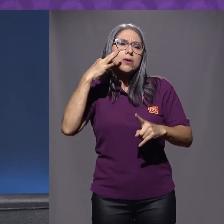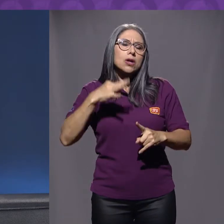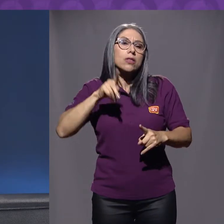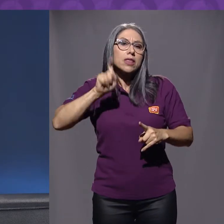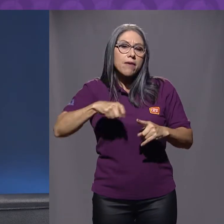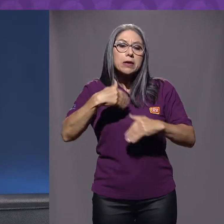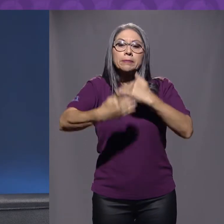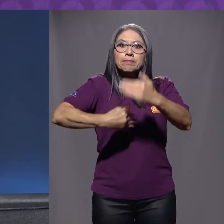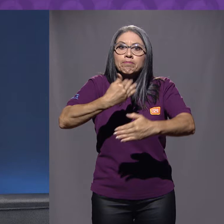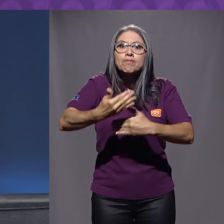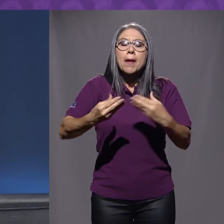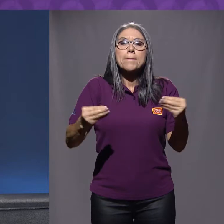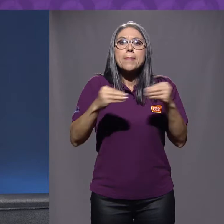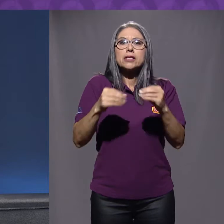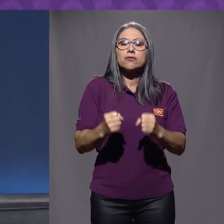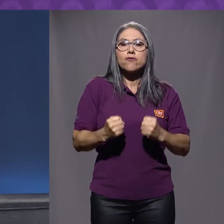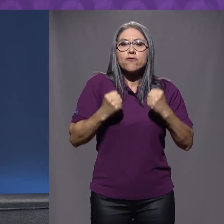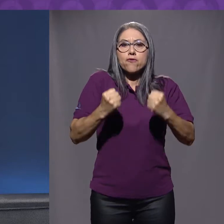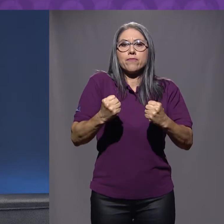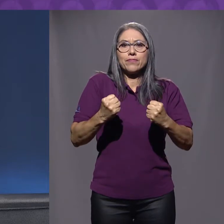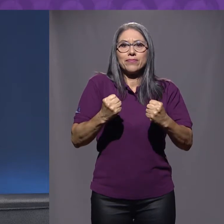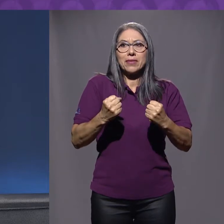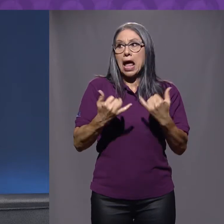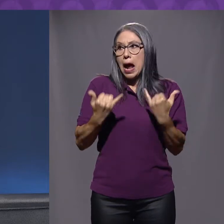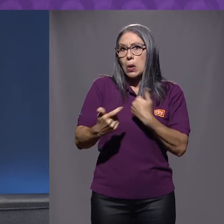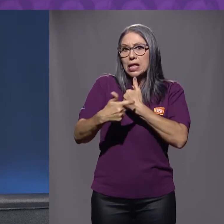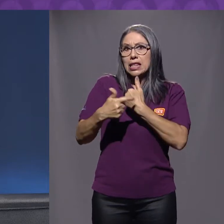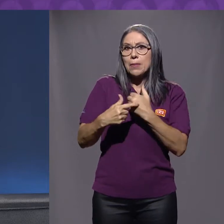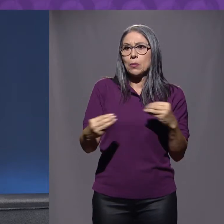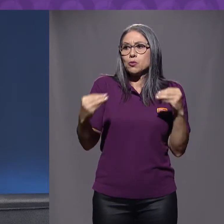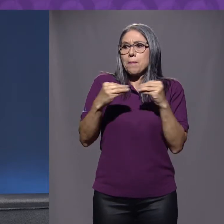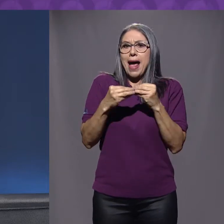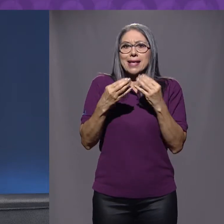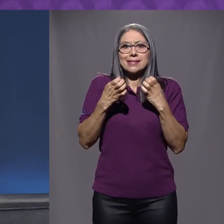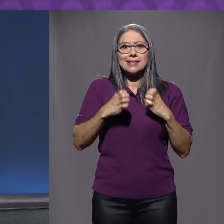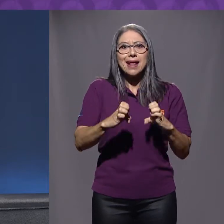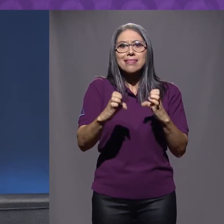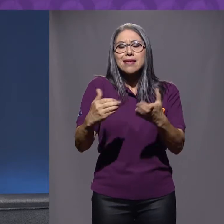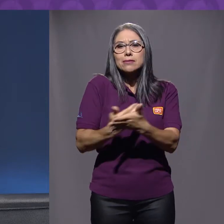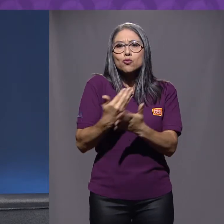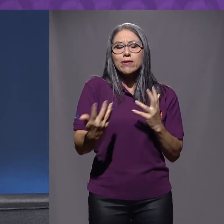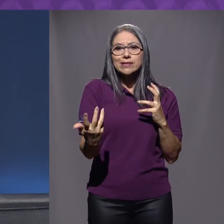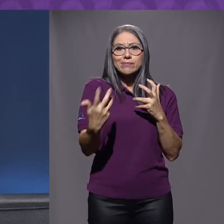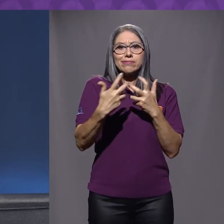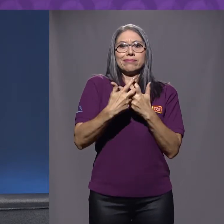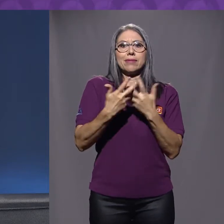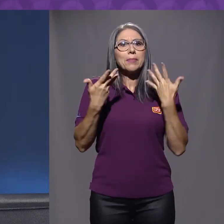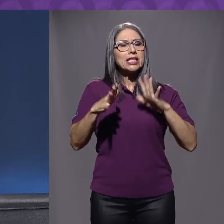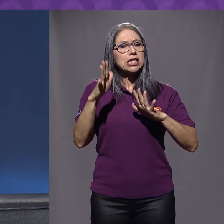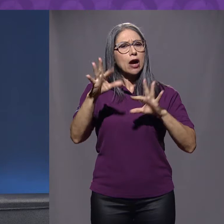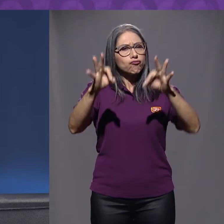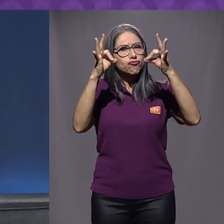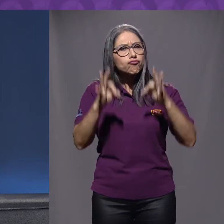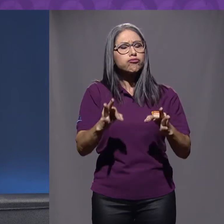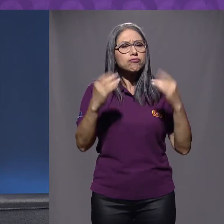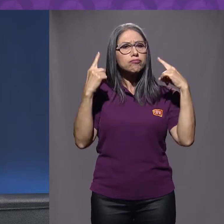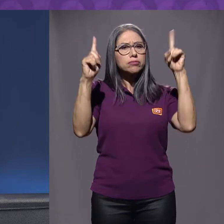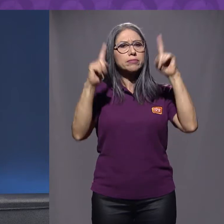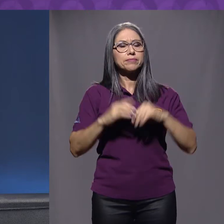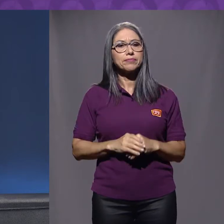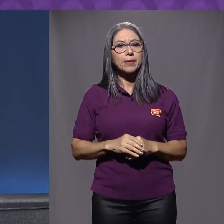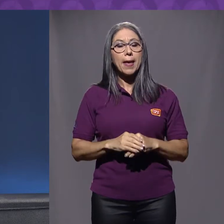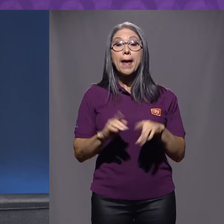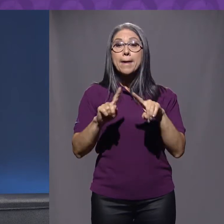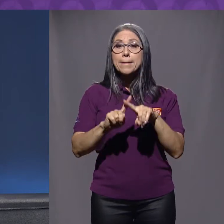fortalecerlos y buscar estas estrategias más acordes a los tiempos para llegar a un punto de maduración